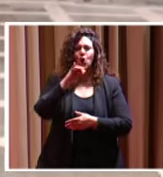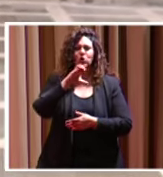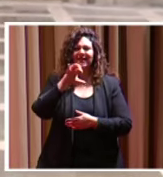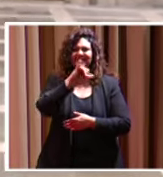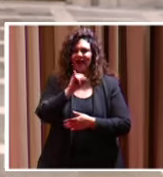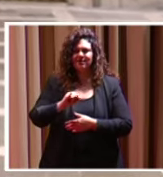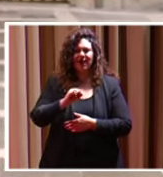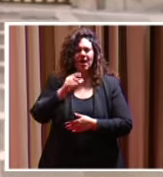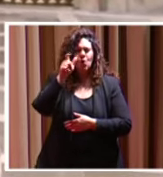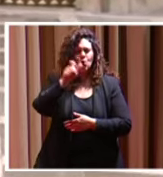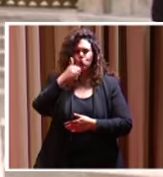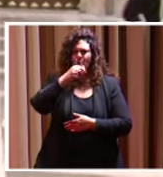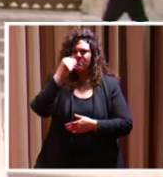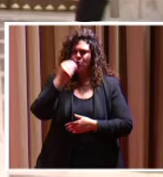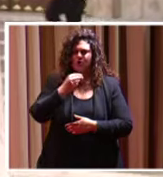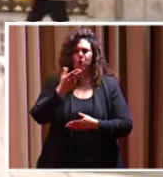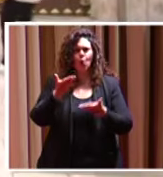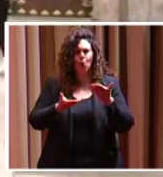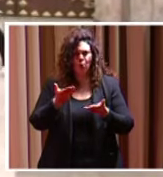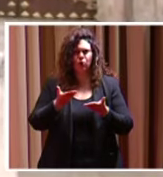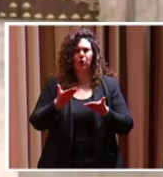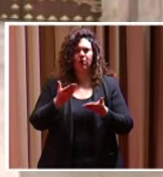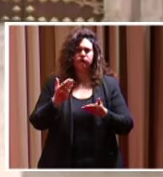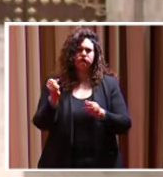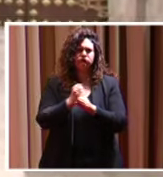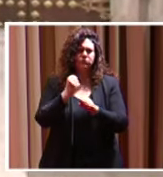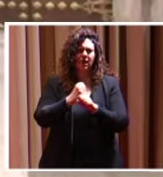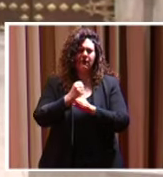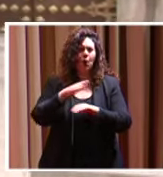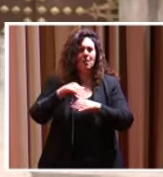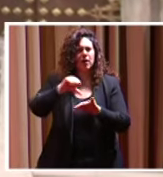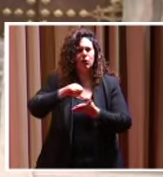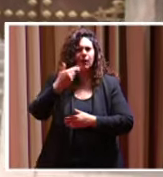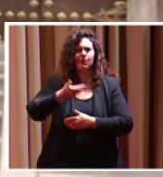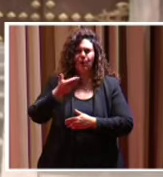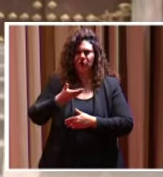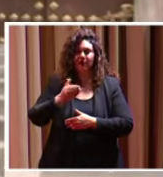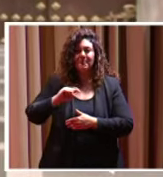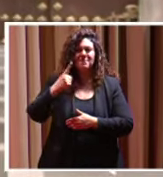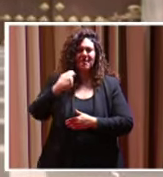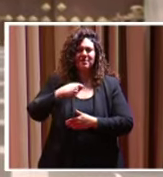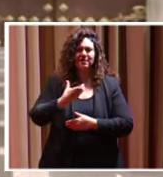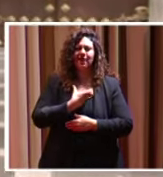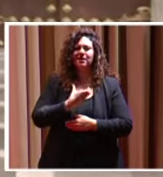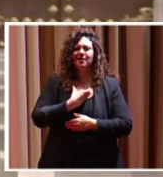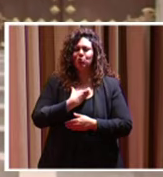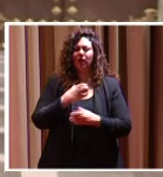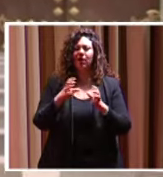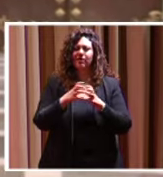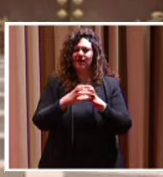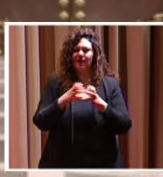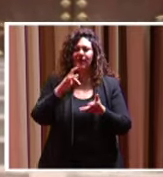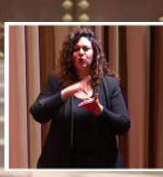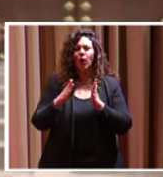fue un gran hombre, un hombre justo. Desempeñó grandes labores para la ciudad, siendo el primer presidente de la Diputación de Granada